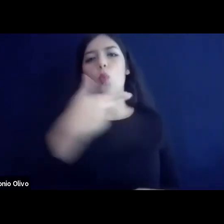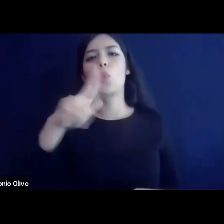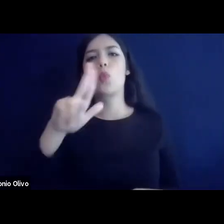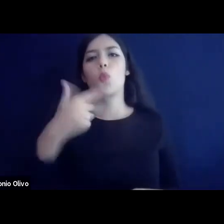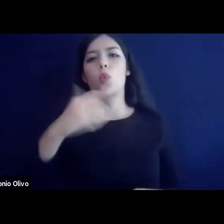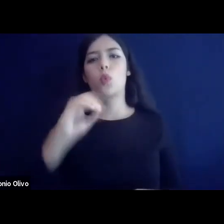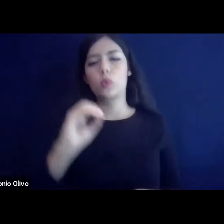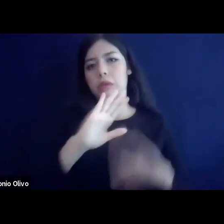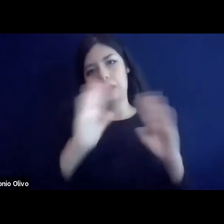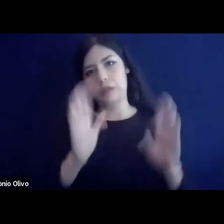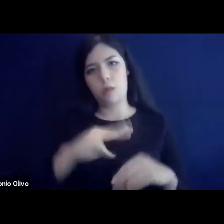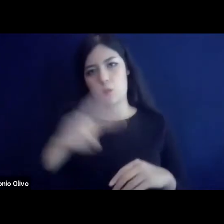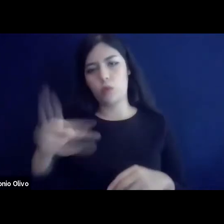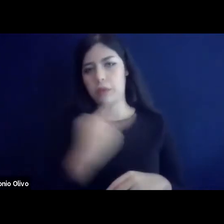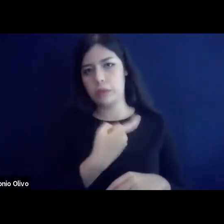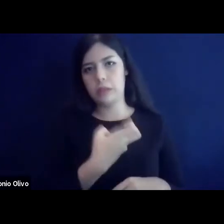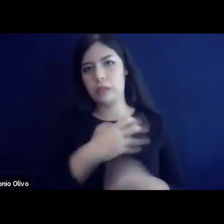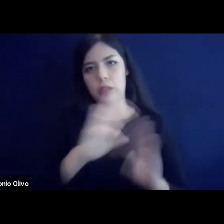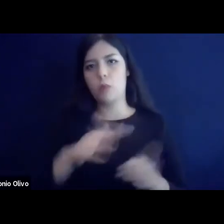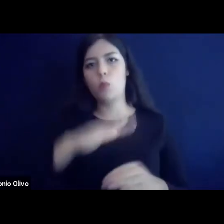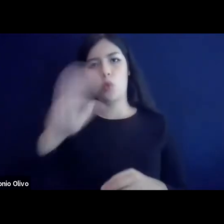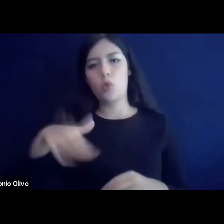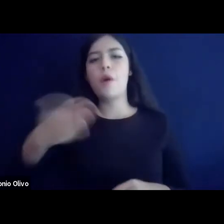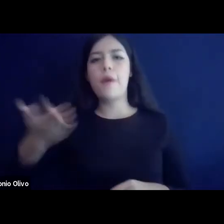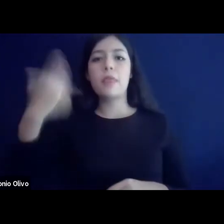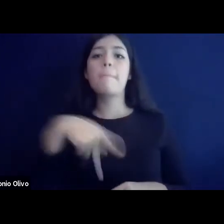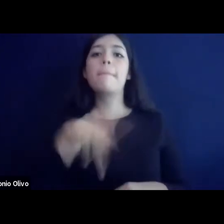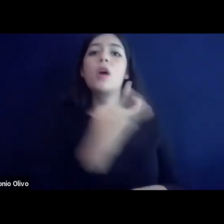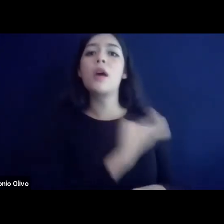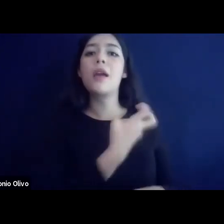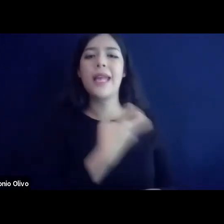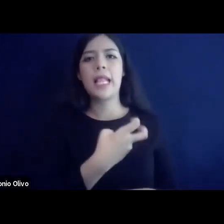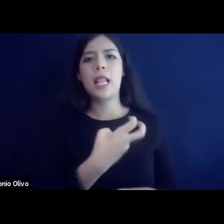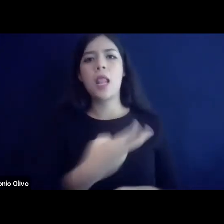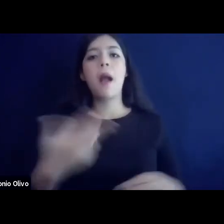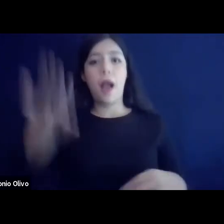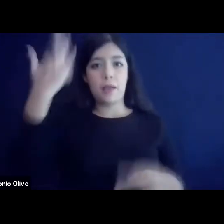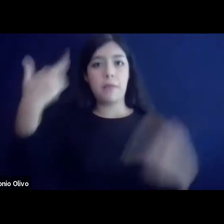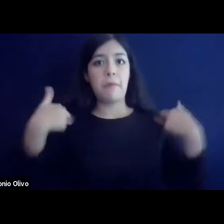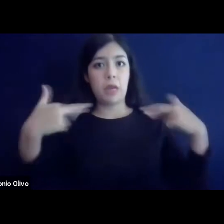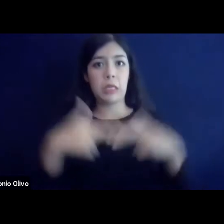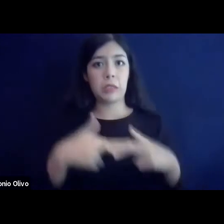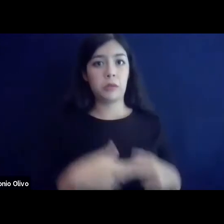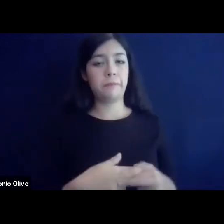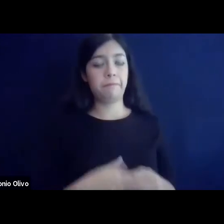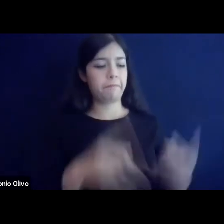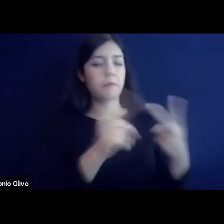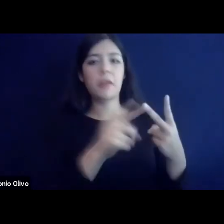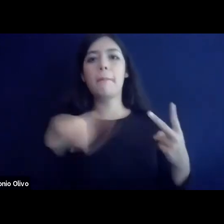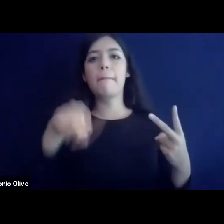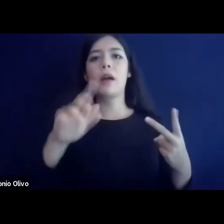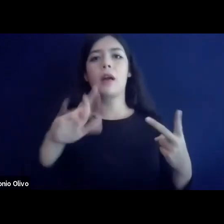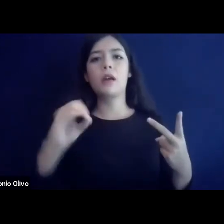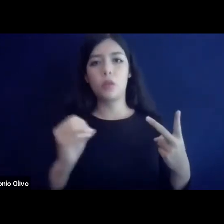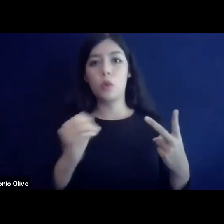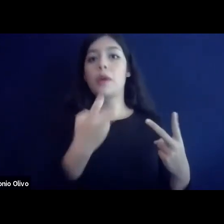UDG. También los dos son ingenieros. Mario Ávila, él no ha fallecido, él ya está jubilado de la universidad, pero